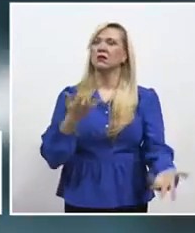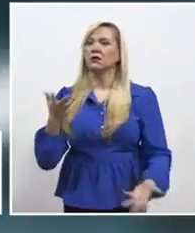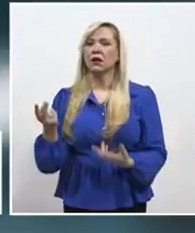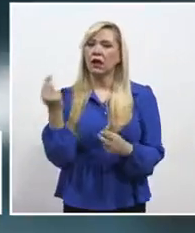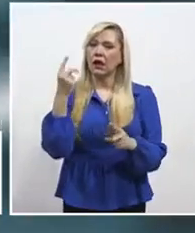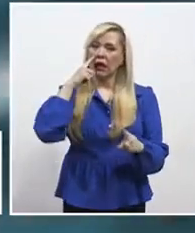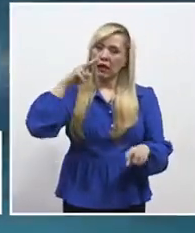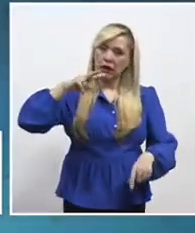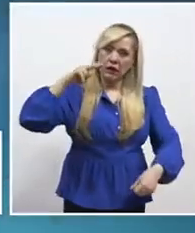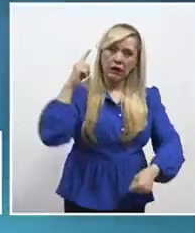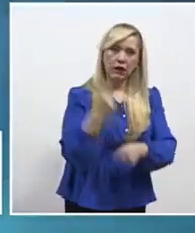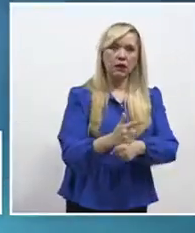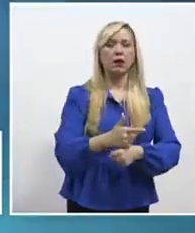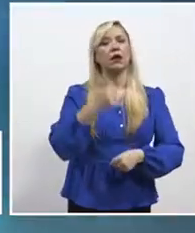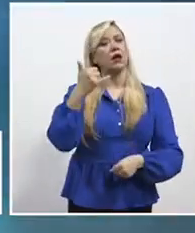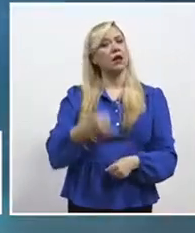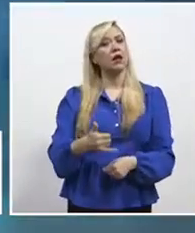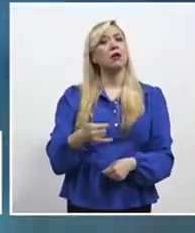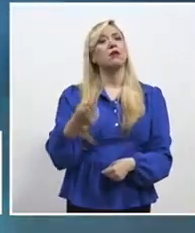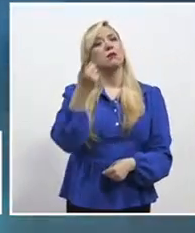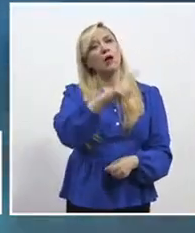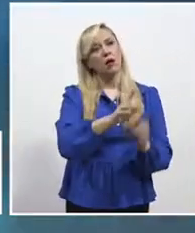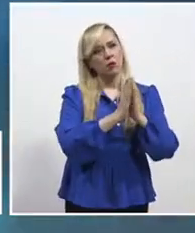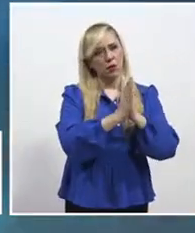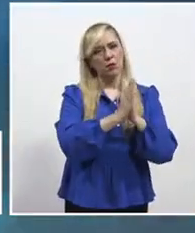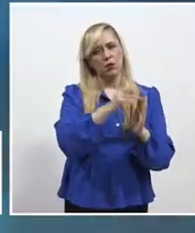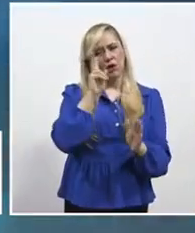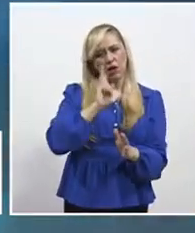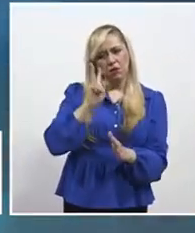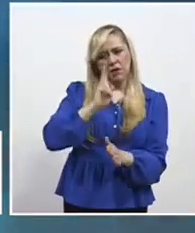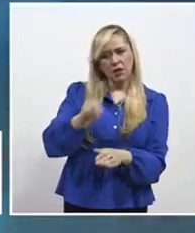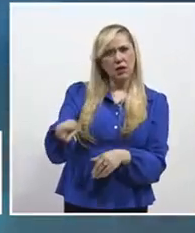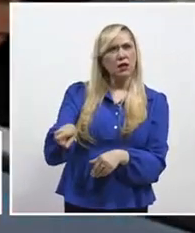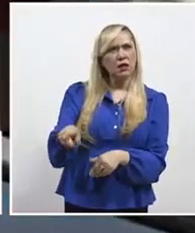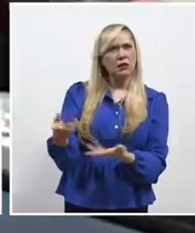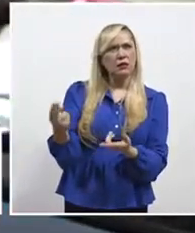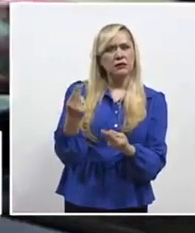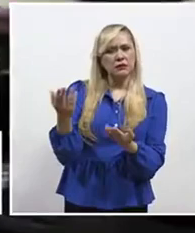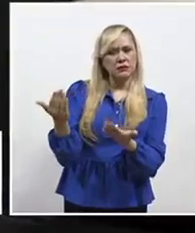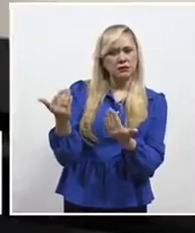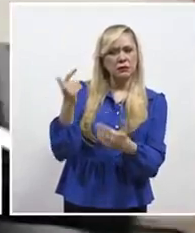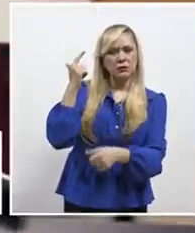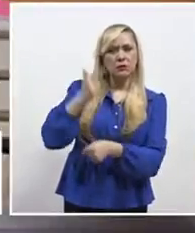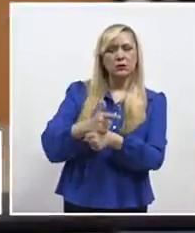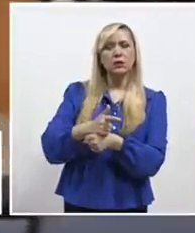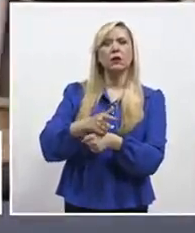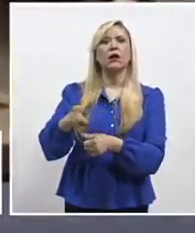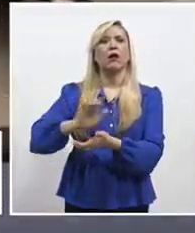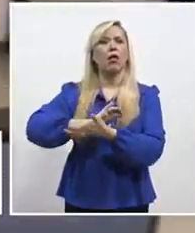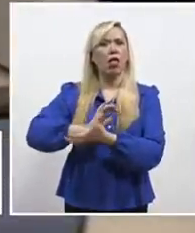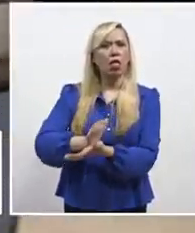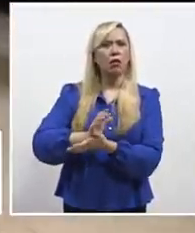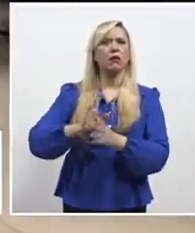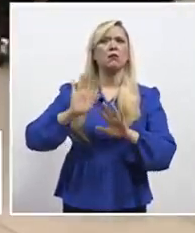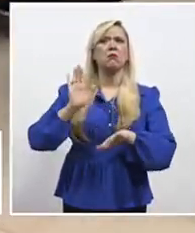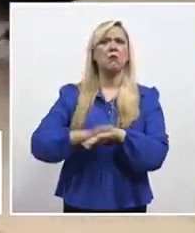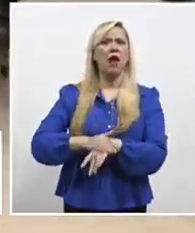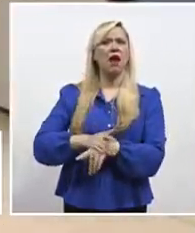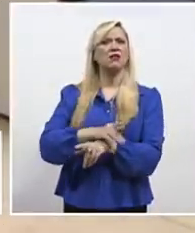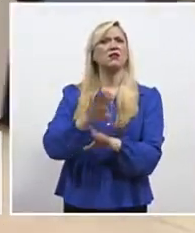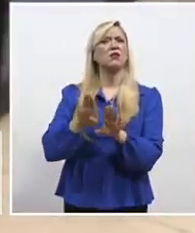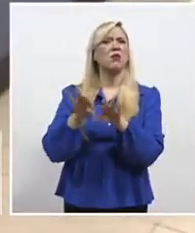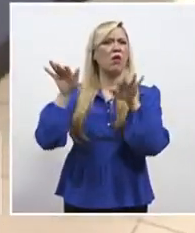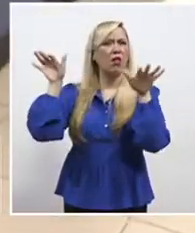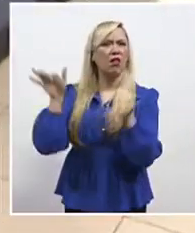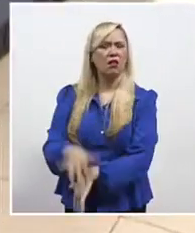También debe ordenar la realización de pruebas que permitan aclarar la situación de violencia, vulnerabilidad o discriminación por razones de género, además